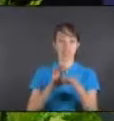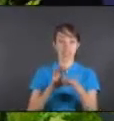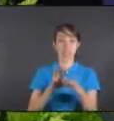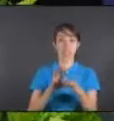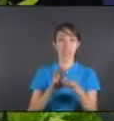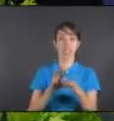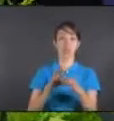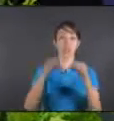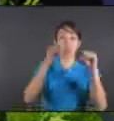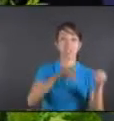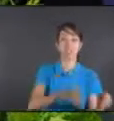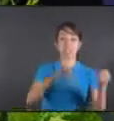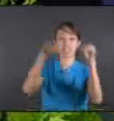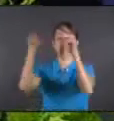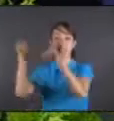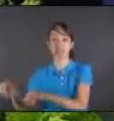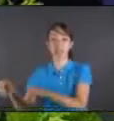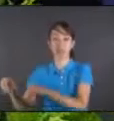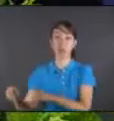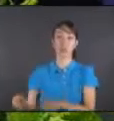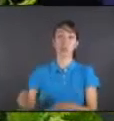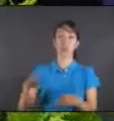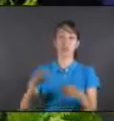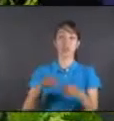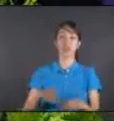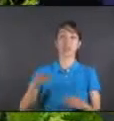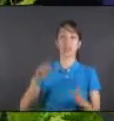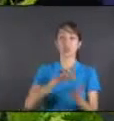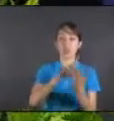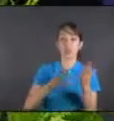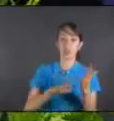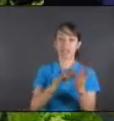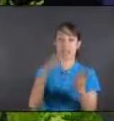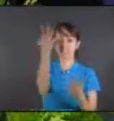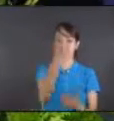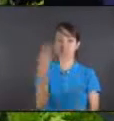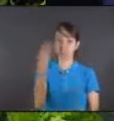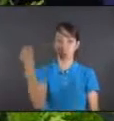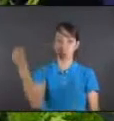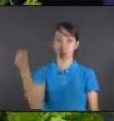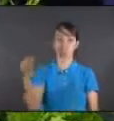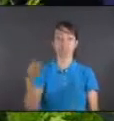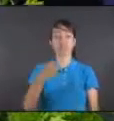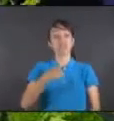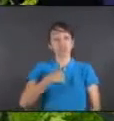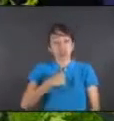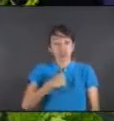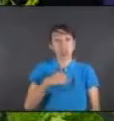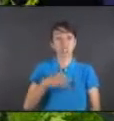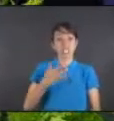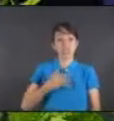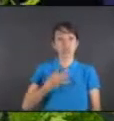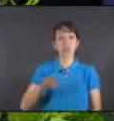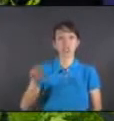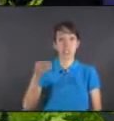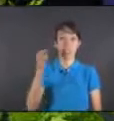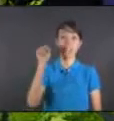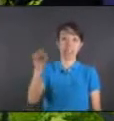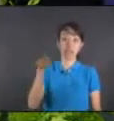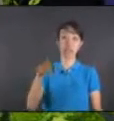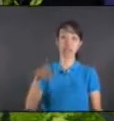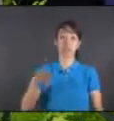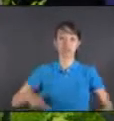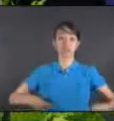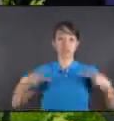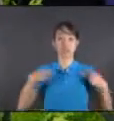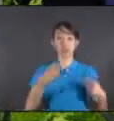empecé platicándole a los hermanos acerca de un traslado dimensional.